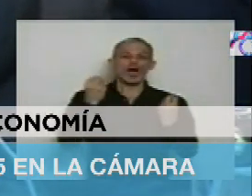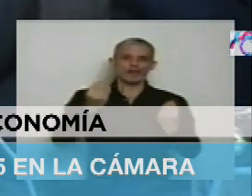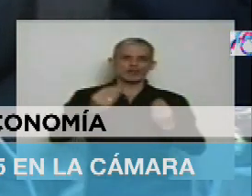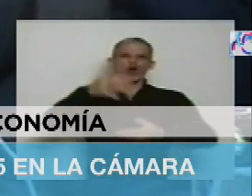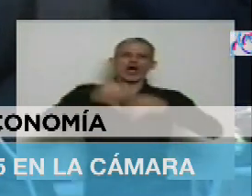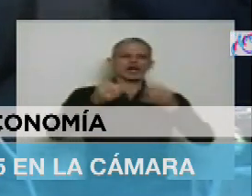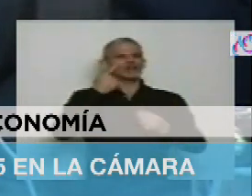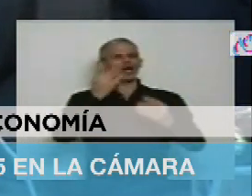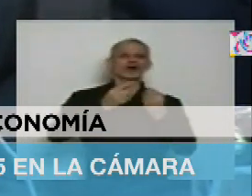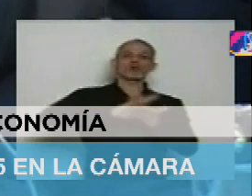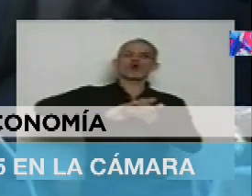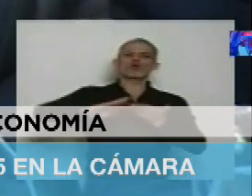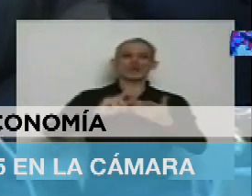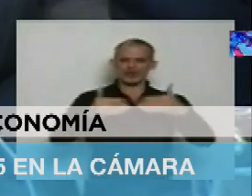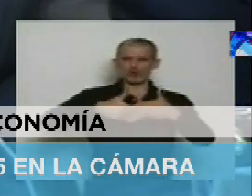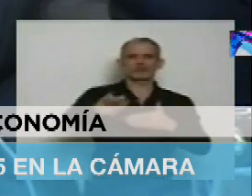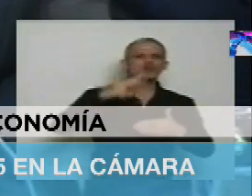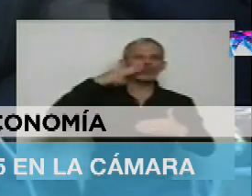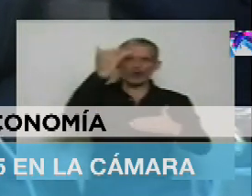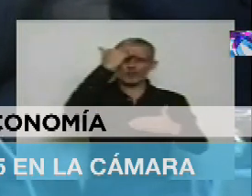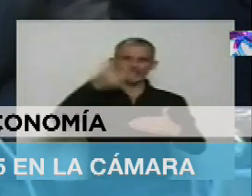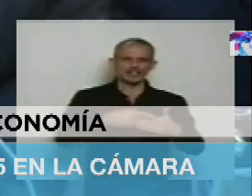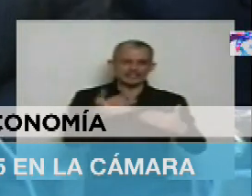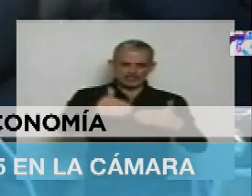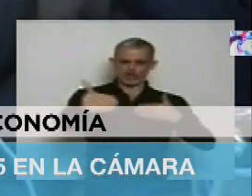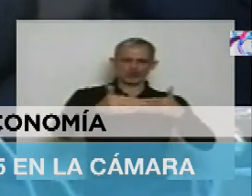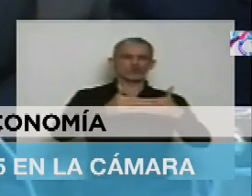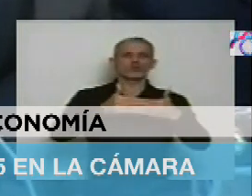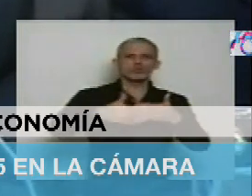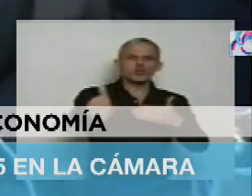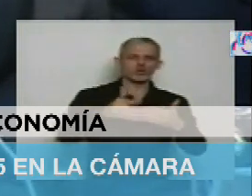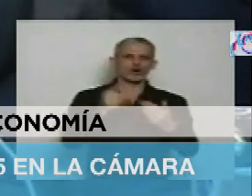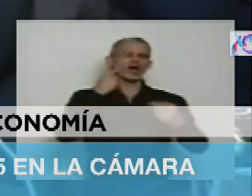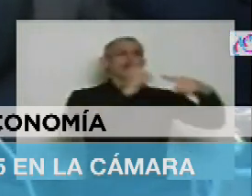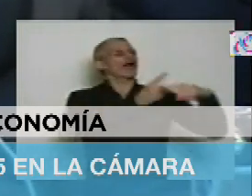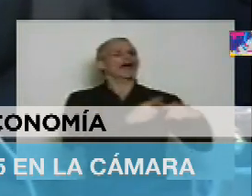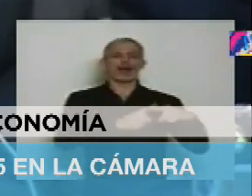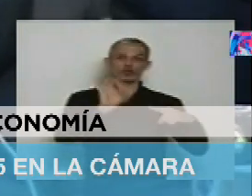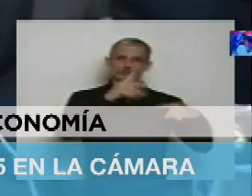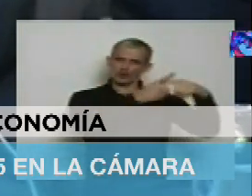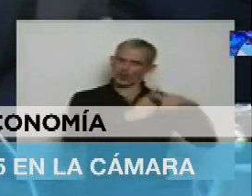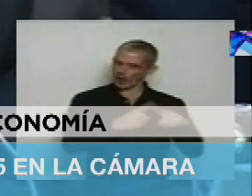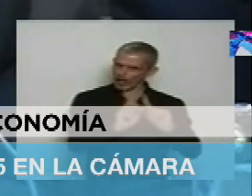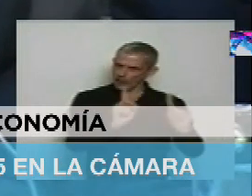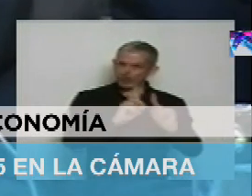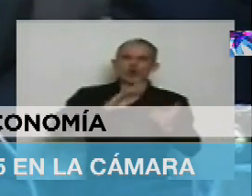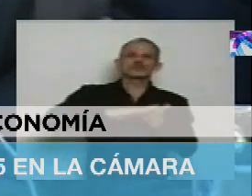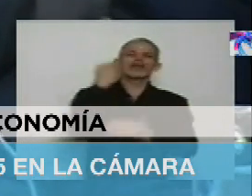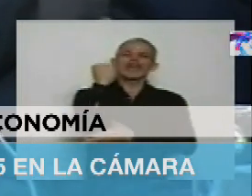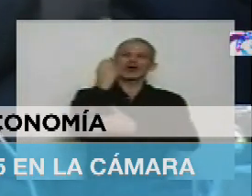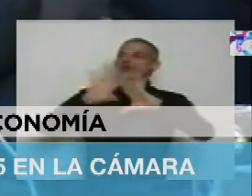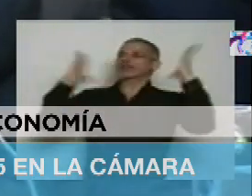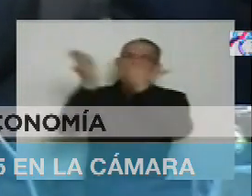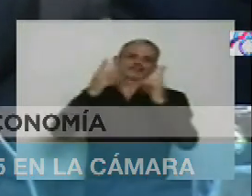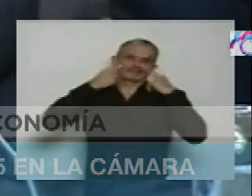los analistas, y de nuevo para ser prudentes y no salirnos de un terreno tan complicado como las estimaciones sobre la economía internacional,